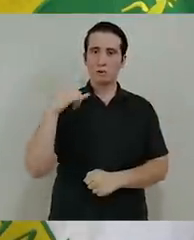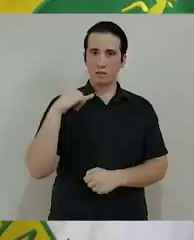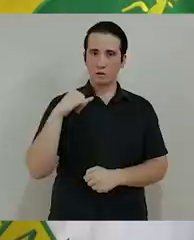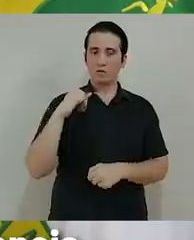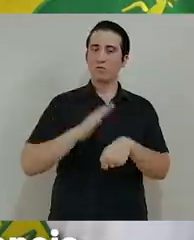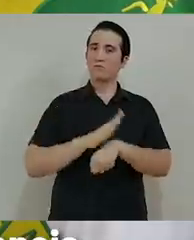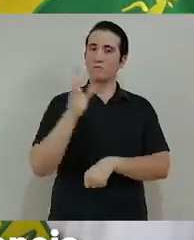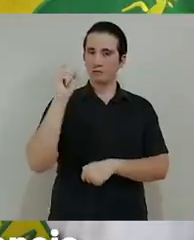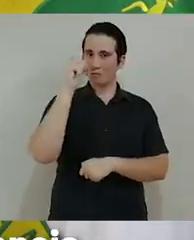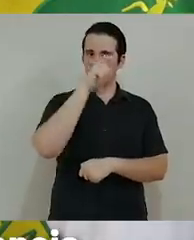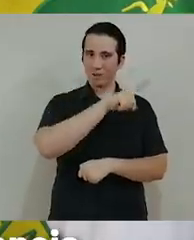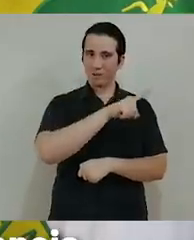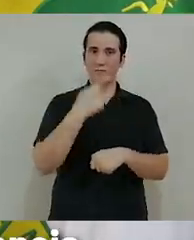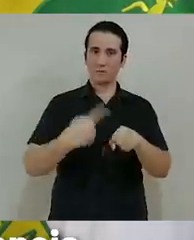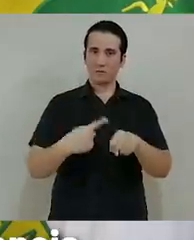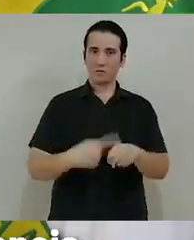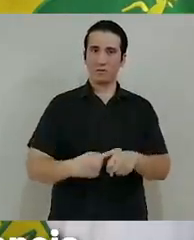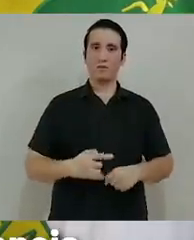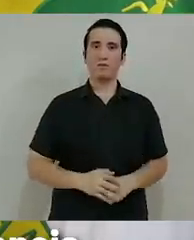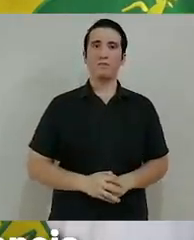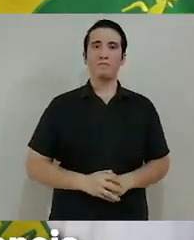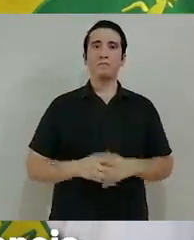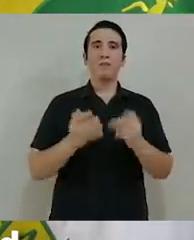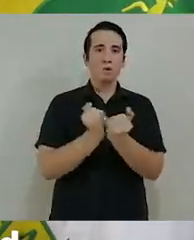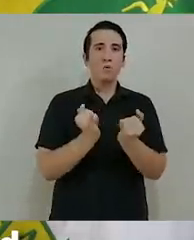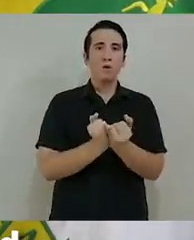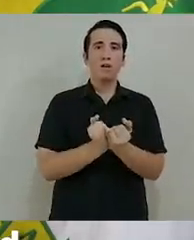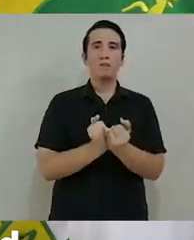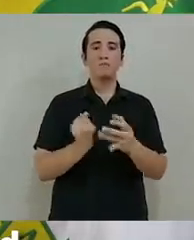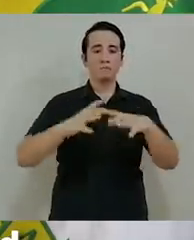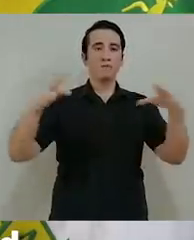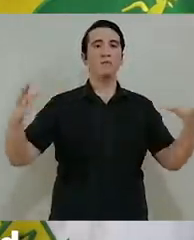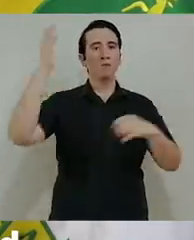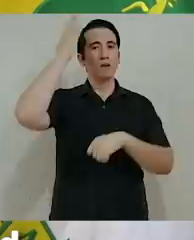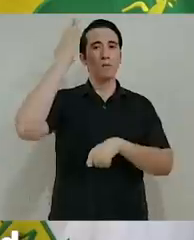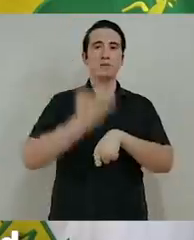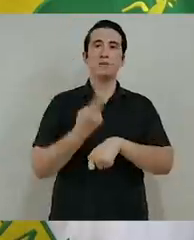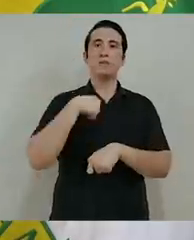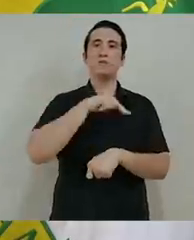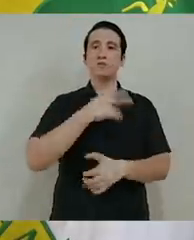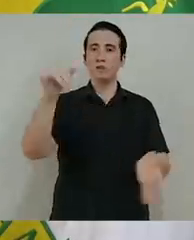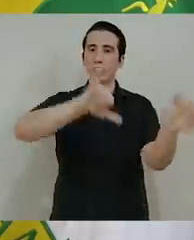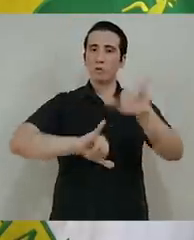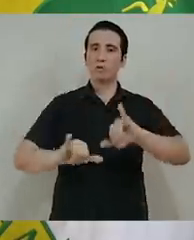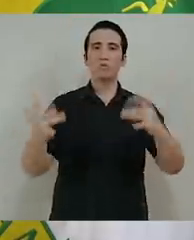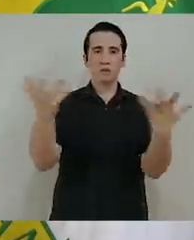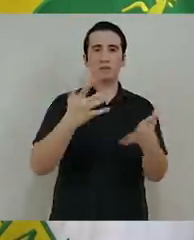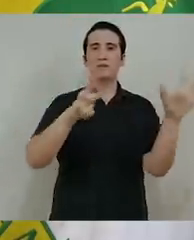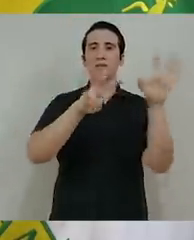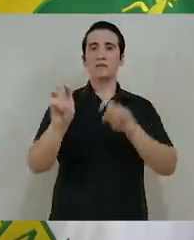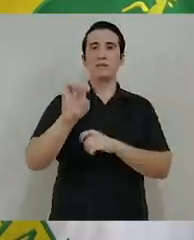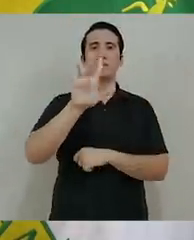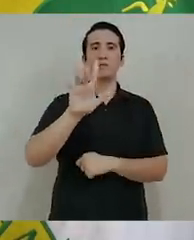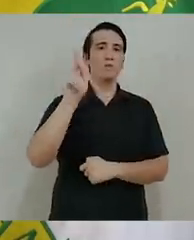a los yucatecos durante la parte más complicada de la contingencia. También estamos aumentando la capacidad de nuestros laboratorios para